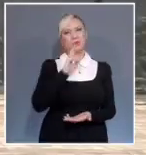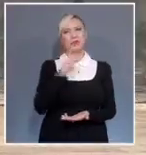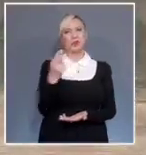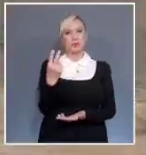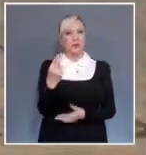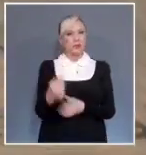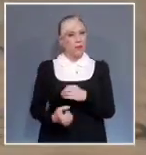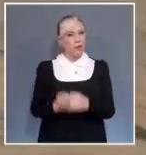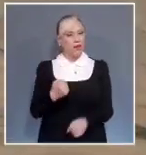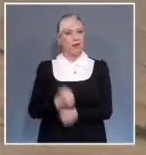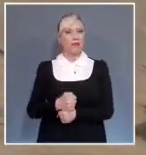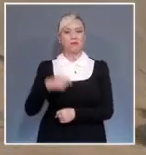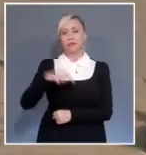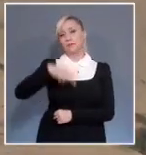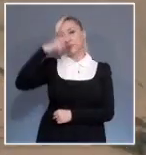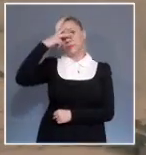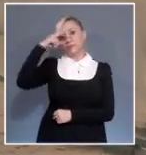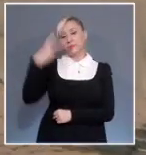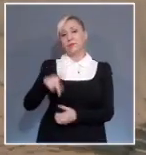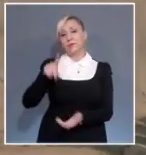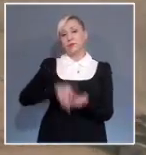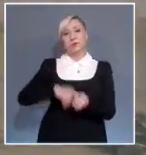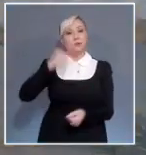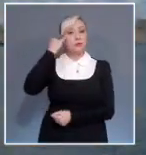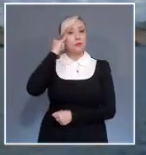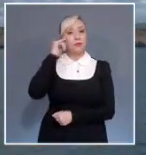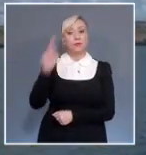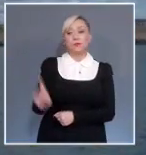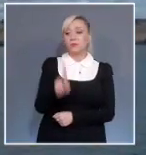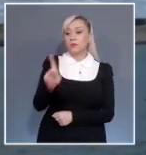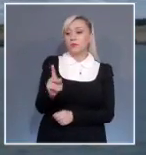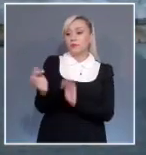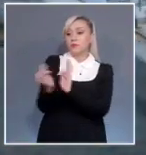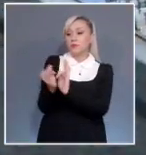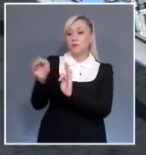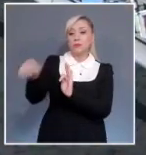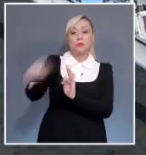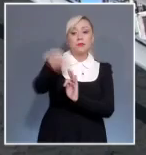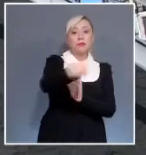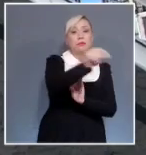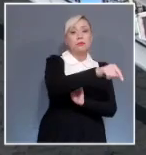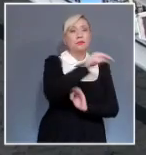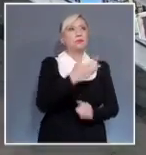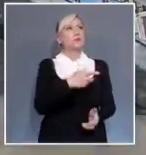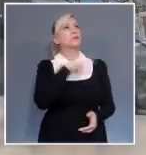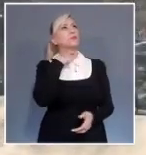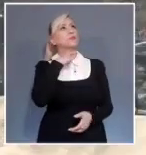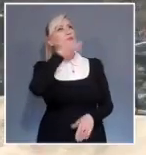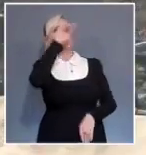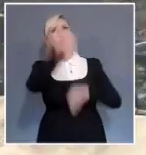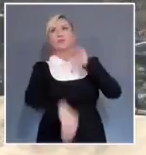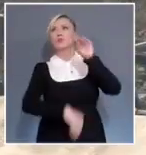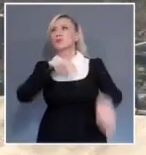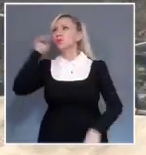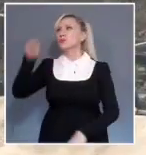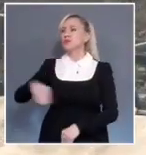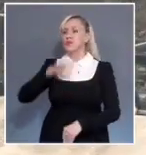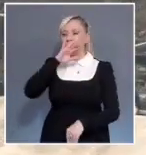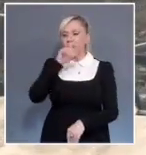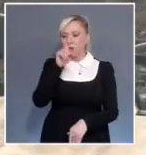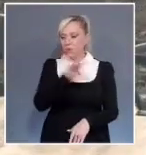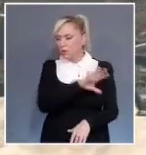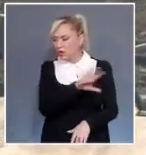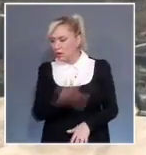a las poblaciones indígenas que se vean amenazadas con megaproyectos, que existen leyes, tanto nacionales como